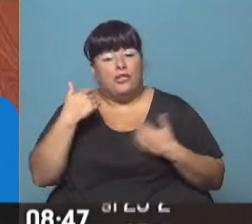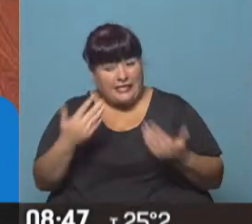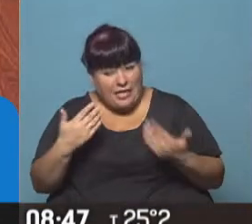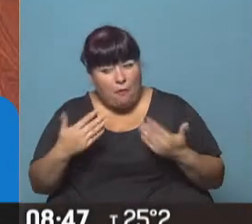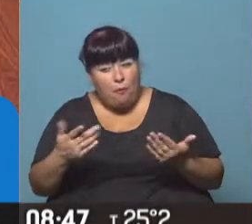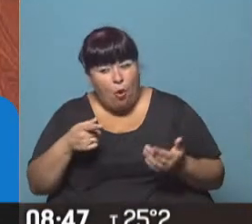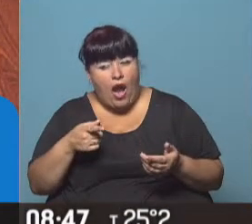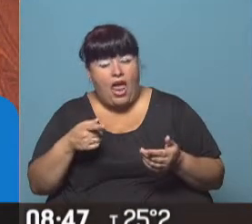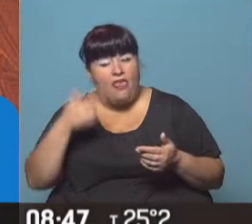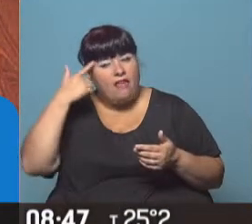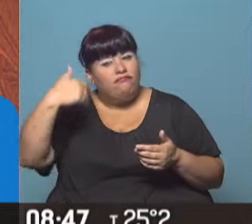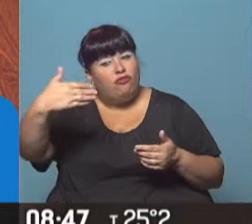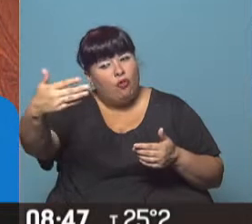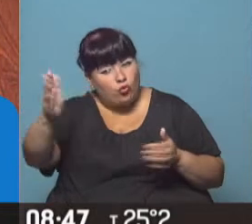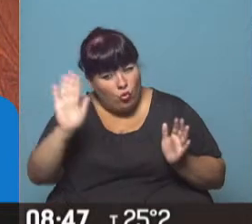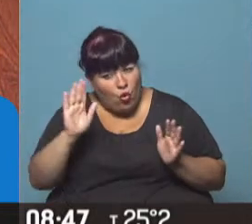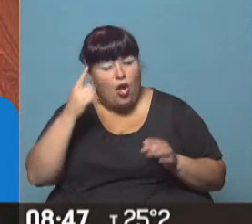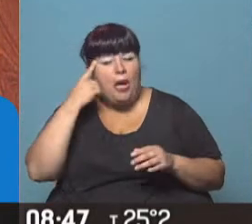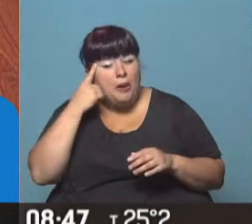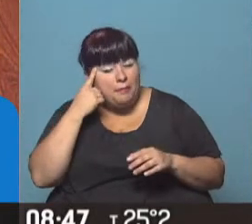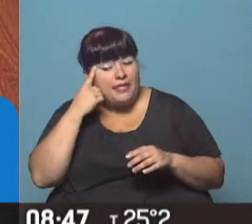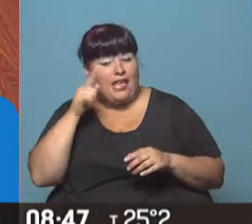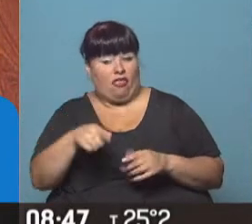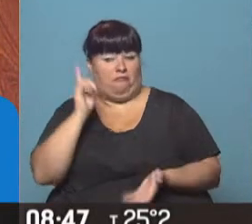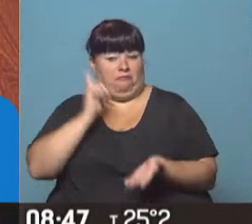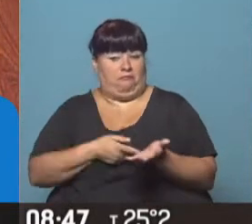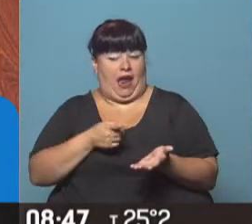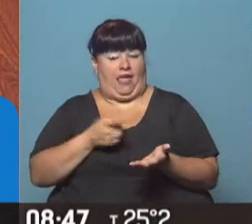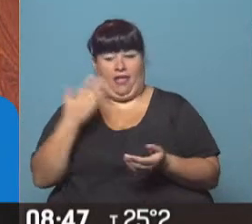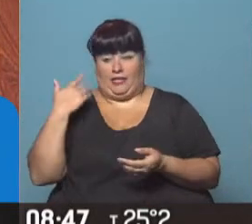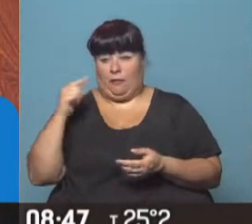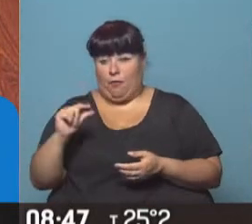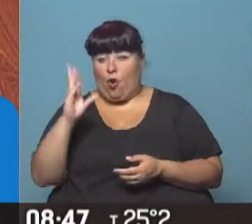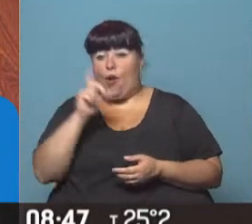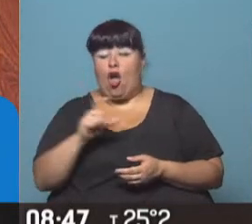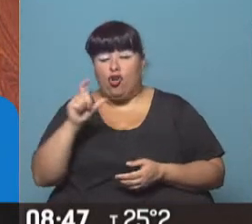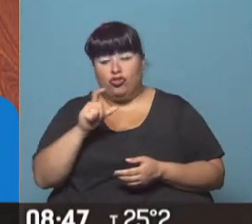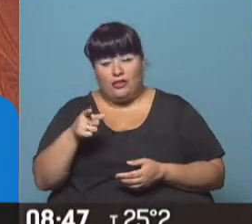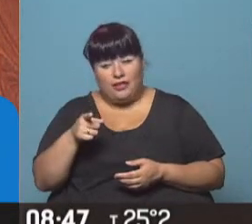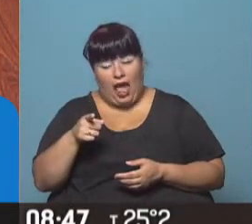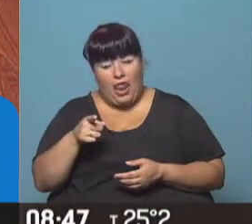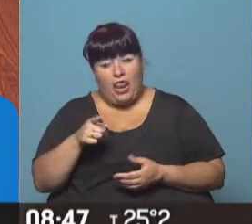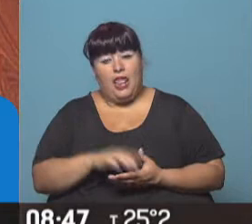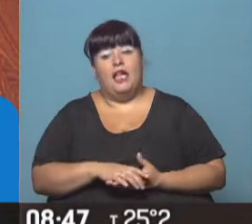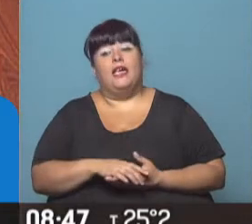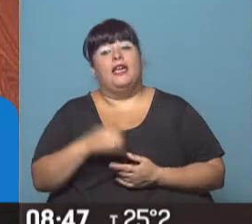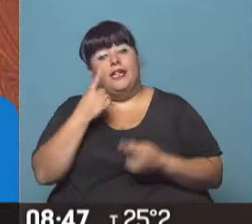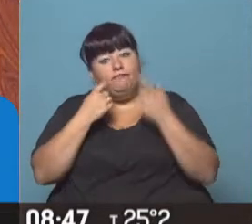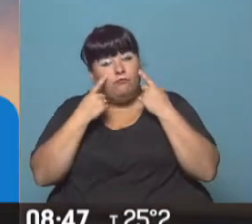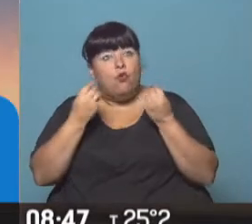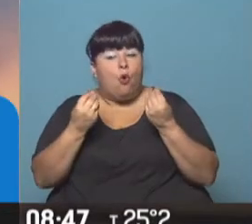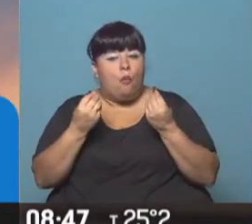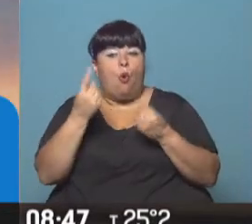posible esta proyección teniendo en cuenta esta decisión de las últimas horas del Banco Central y previendo